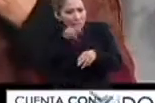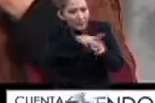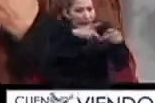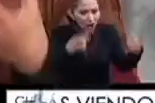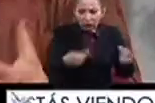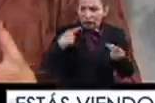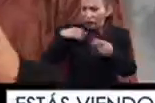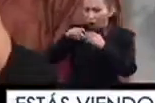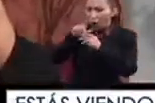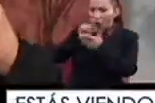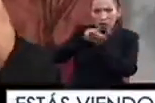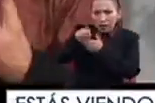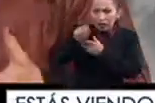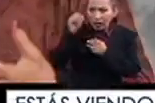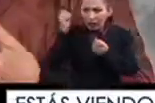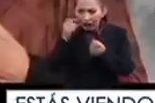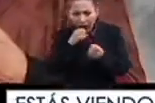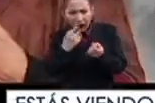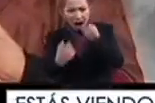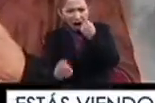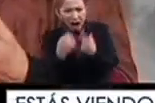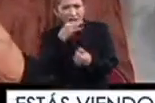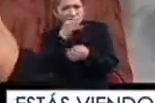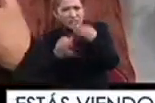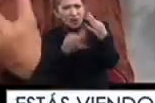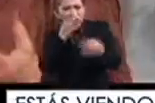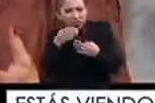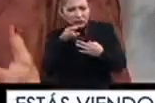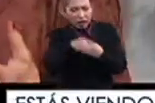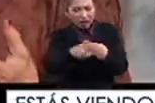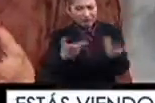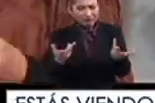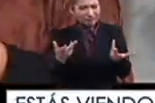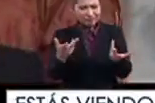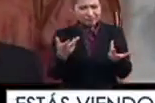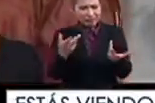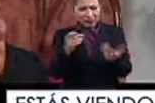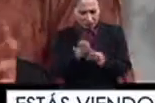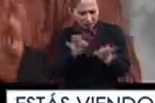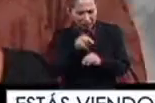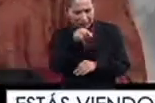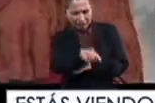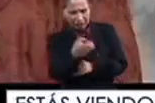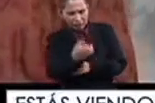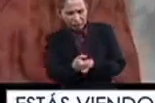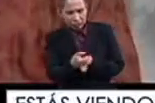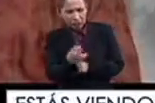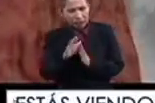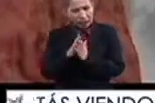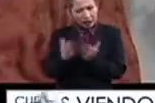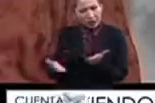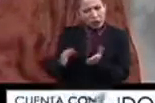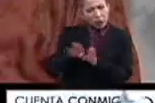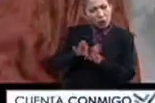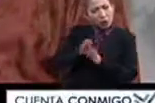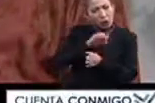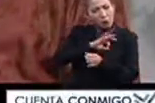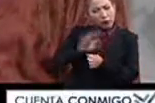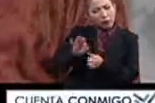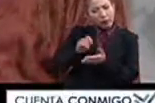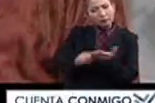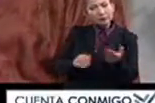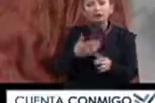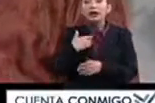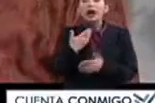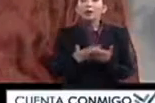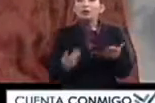debemos reflexionar sobre eso, qué significado tiene críticamente y de otra manera literariamente. ¿En qué estás